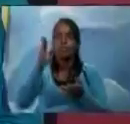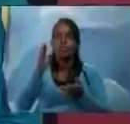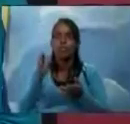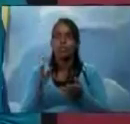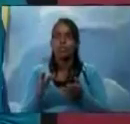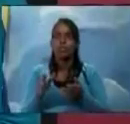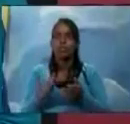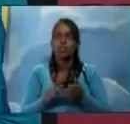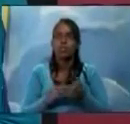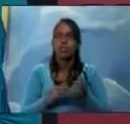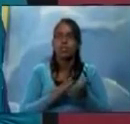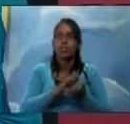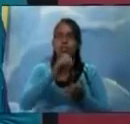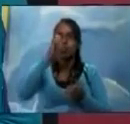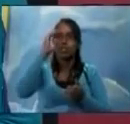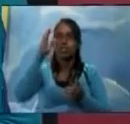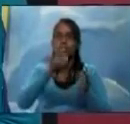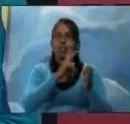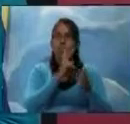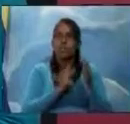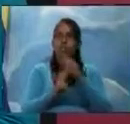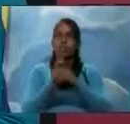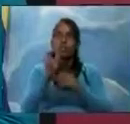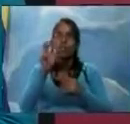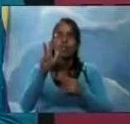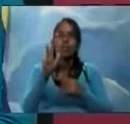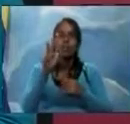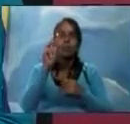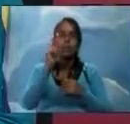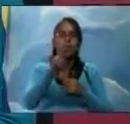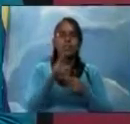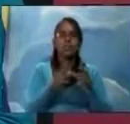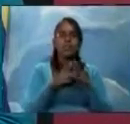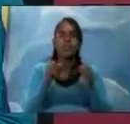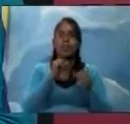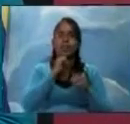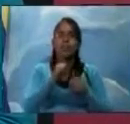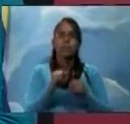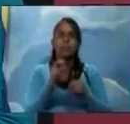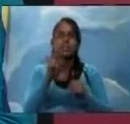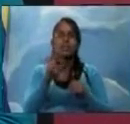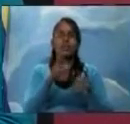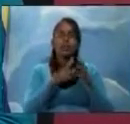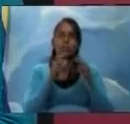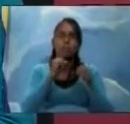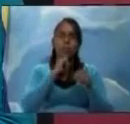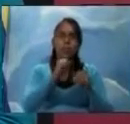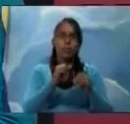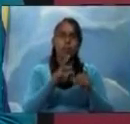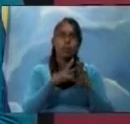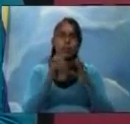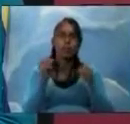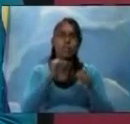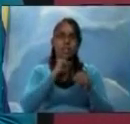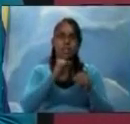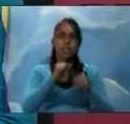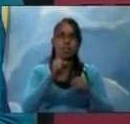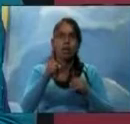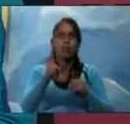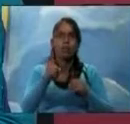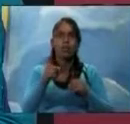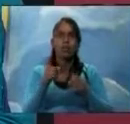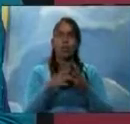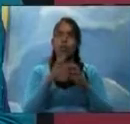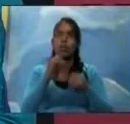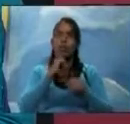Gloria al Señor. El versículo 32 dice: y serán reunidas delante de él todas las naciones, y apartará